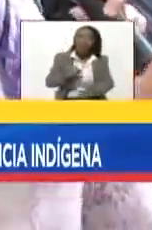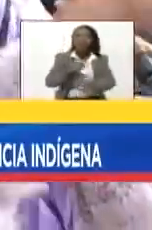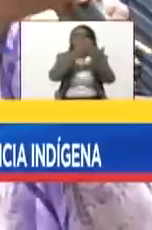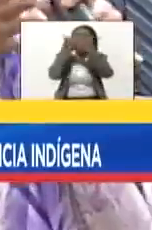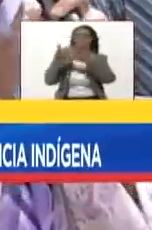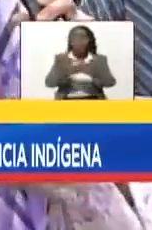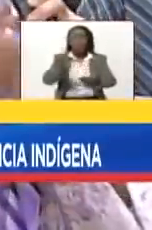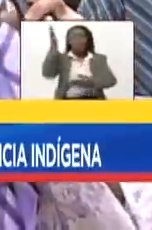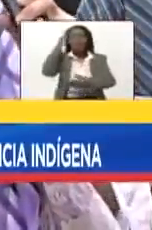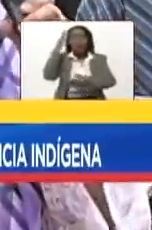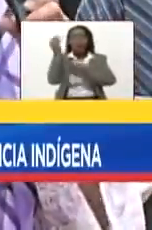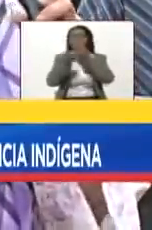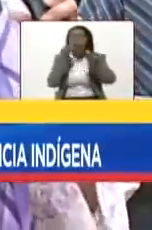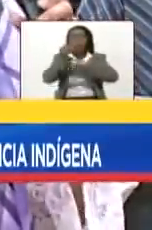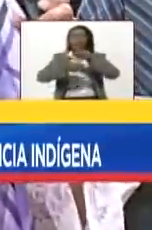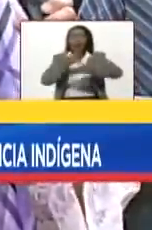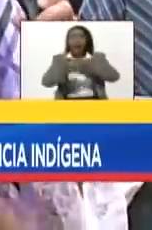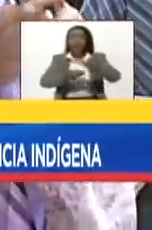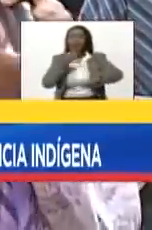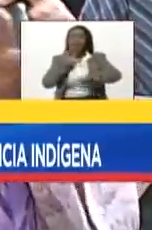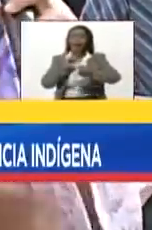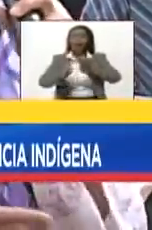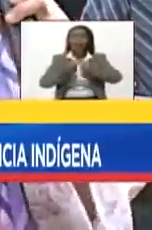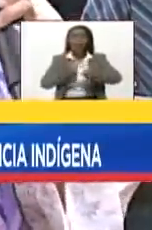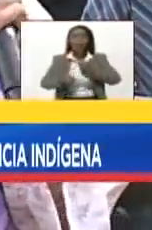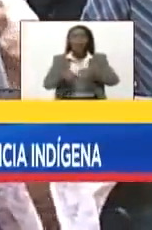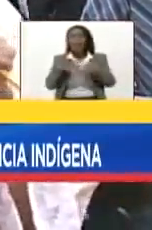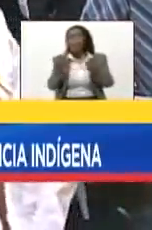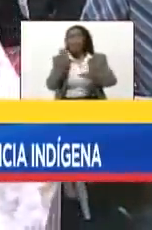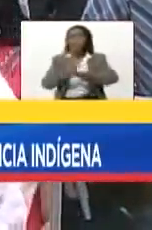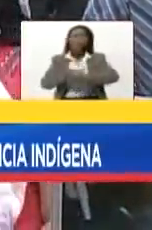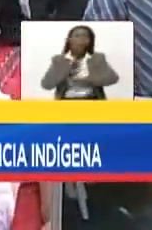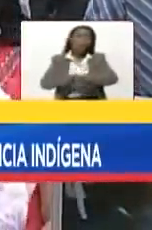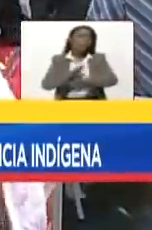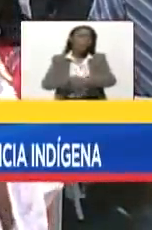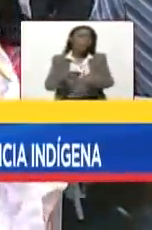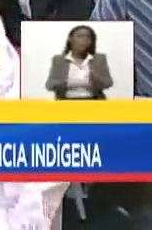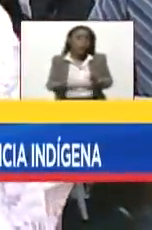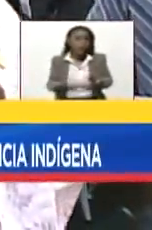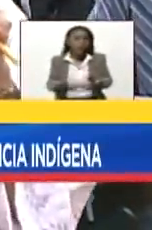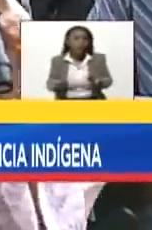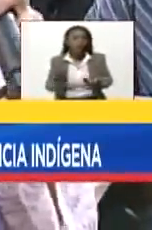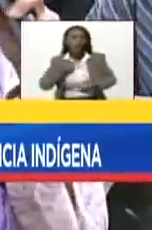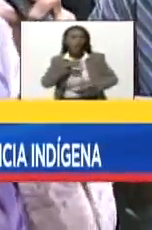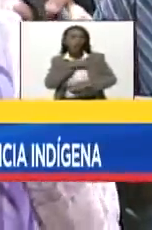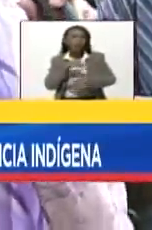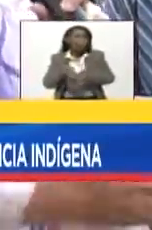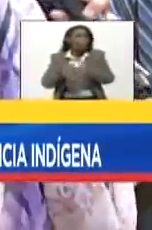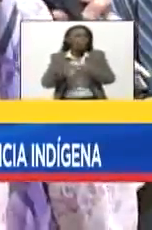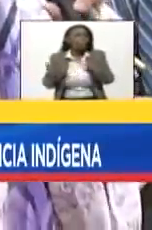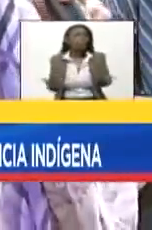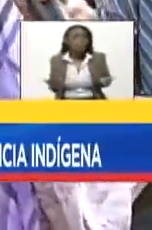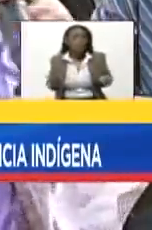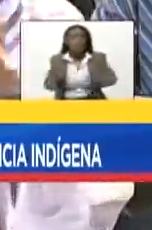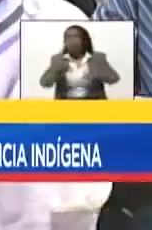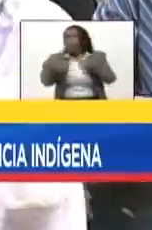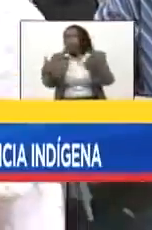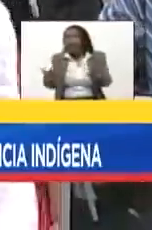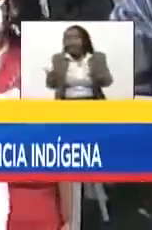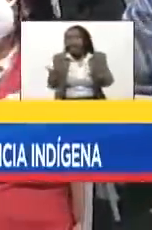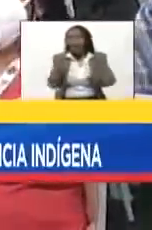saber cómo se dan las consecuencias, qué es lo que ha pasado, qué nos está pasando a nosotros, cuáles son